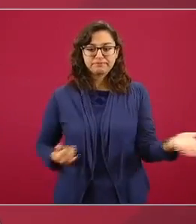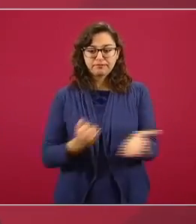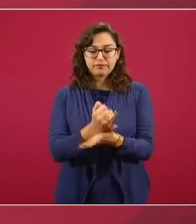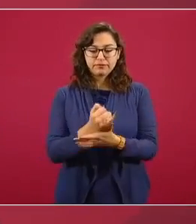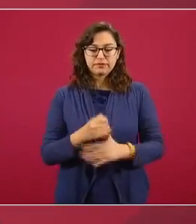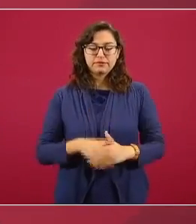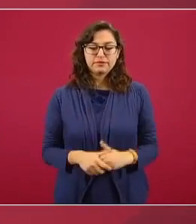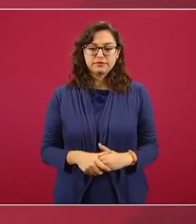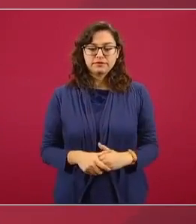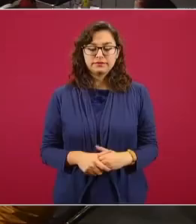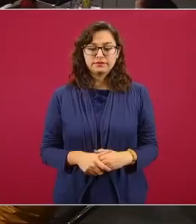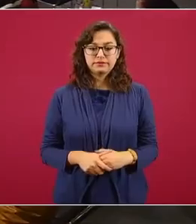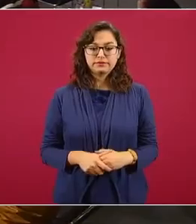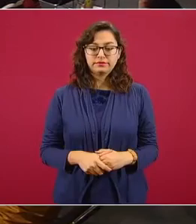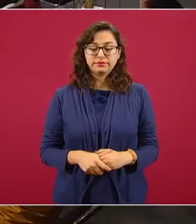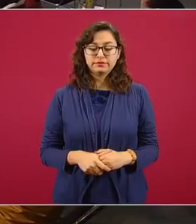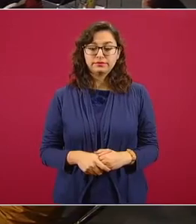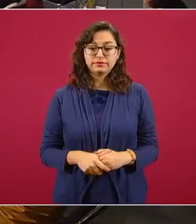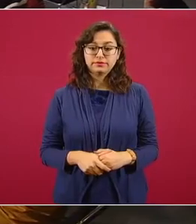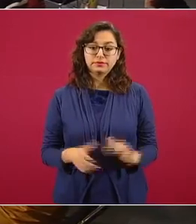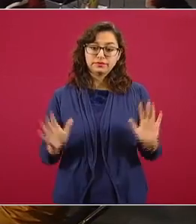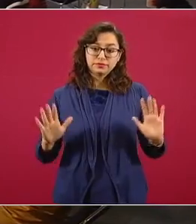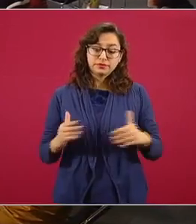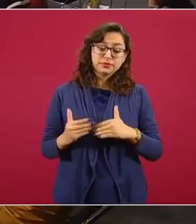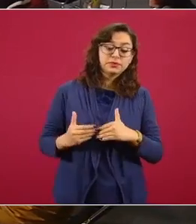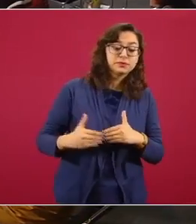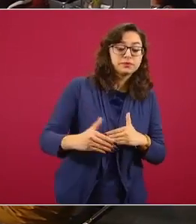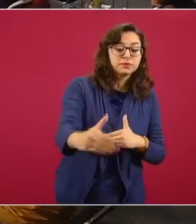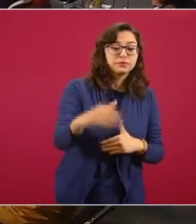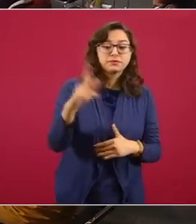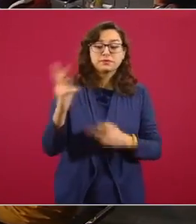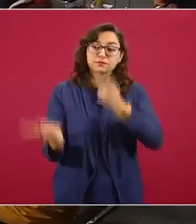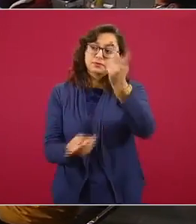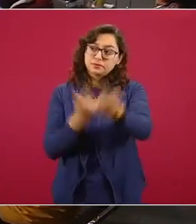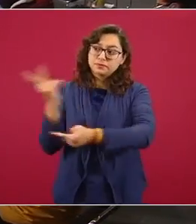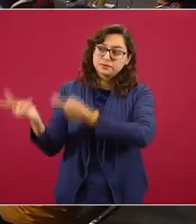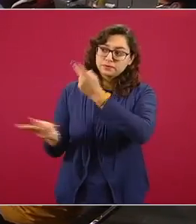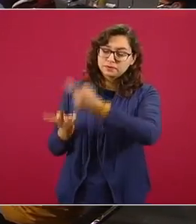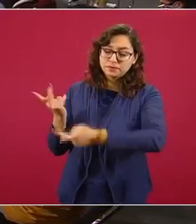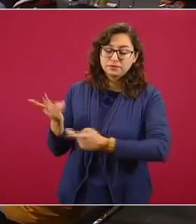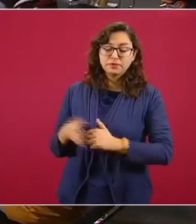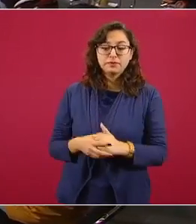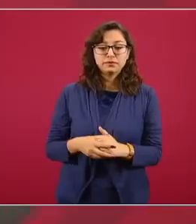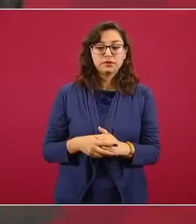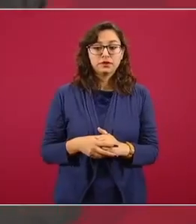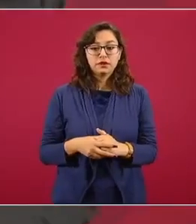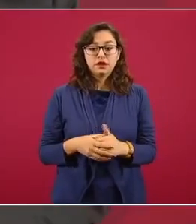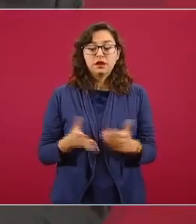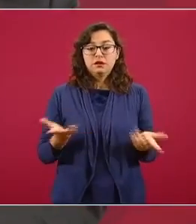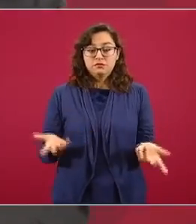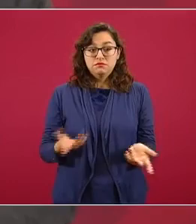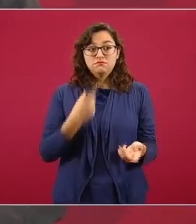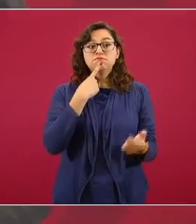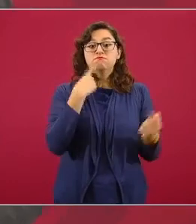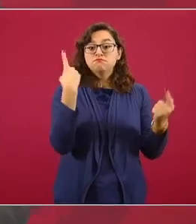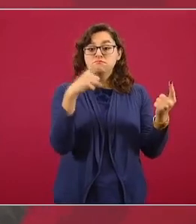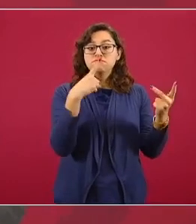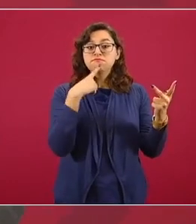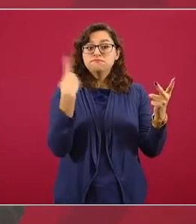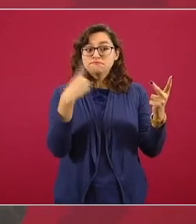Esperar a que esa consulta se lleve a cabo para que todas esas denuncias